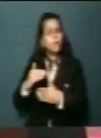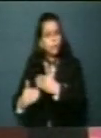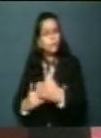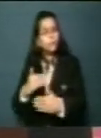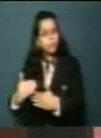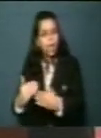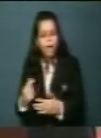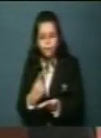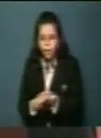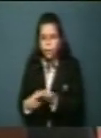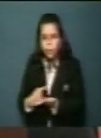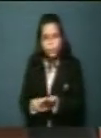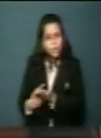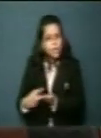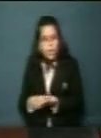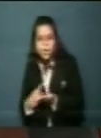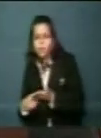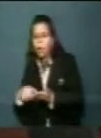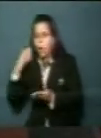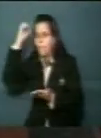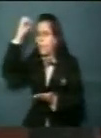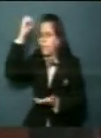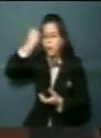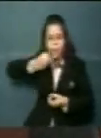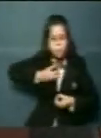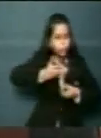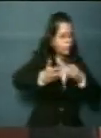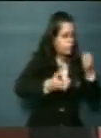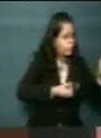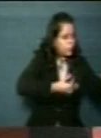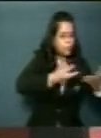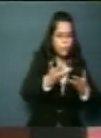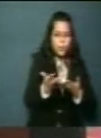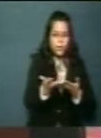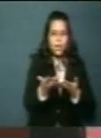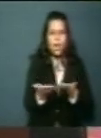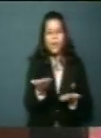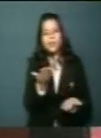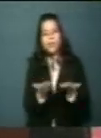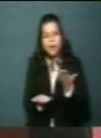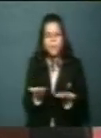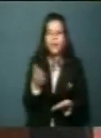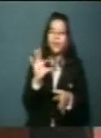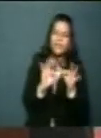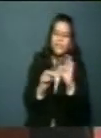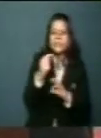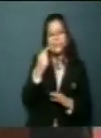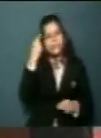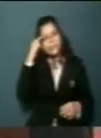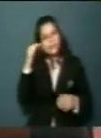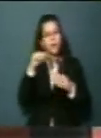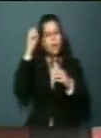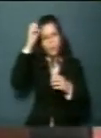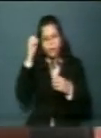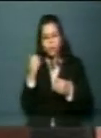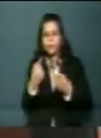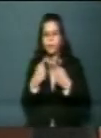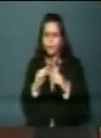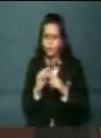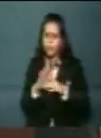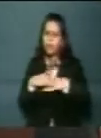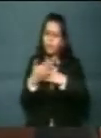la discusión de puntos de vista y propuestas, a veces subjetivas de las partes, terminan por dar paso a